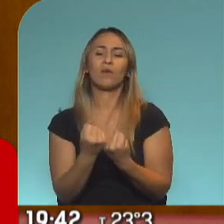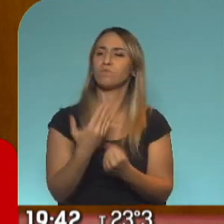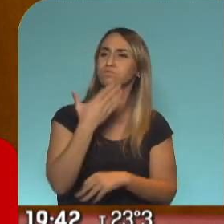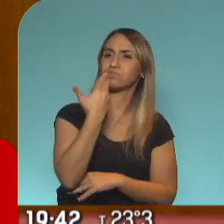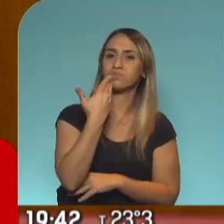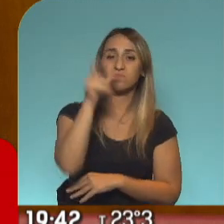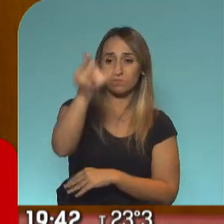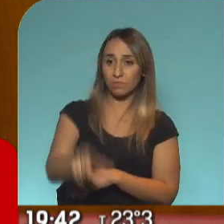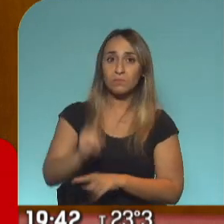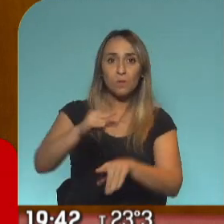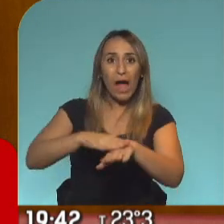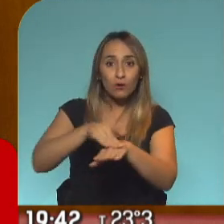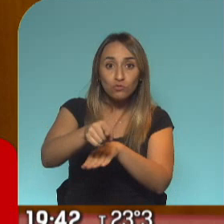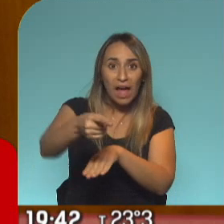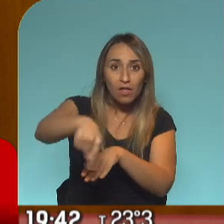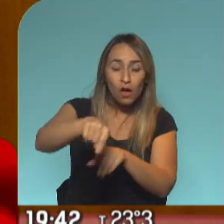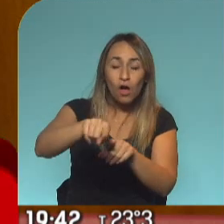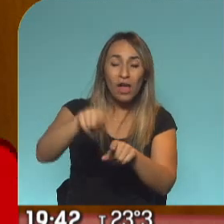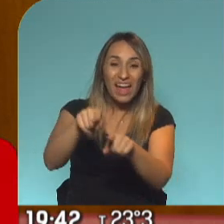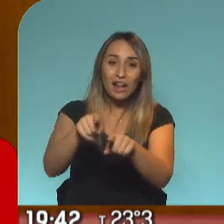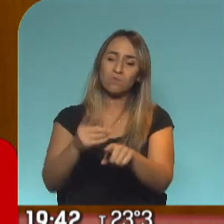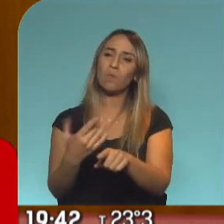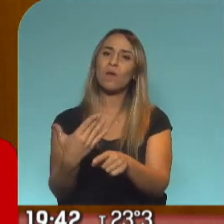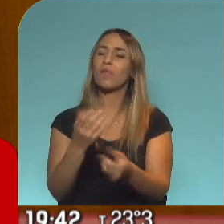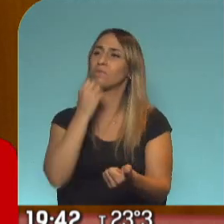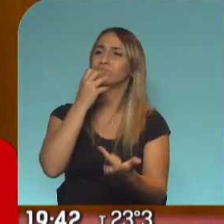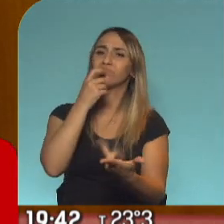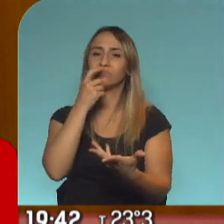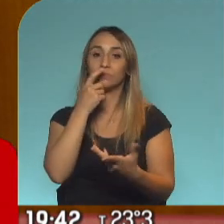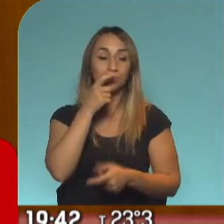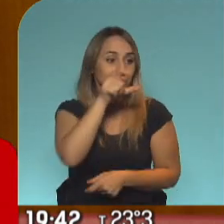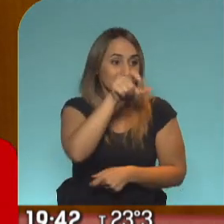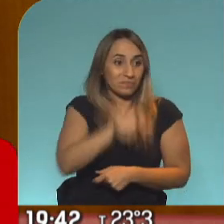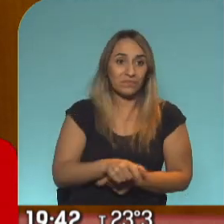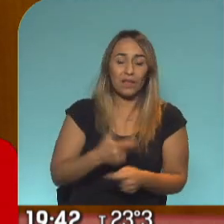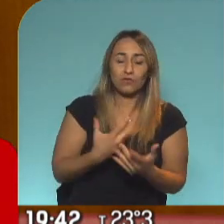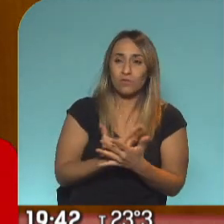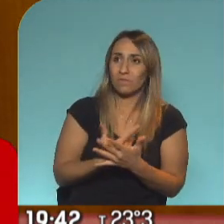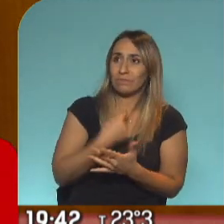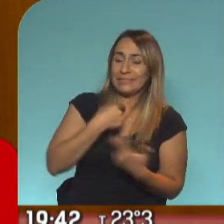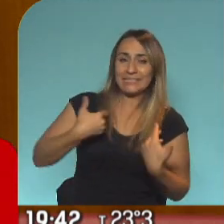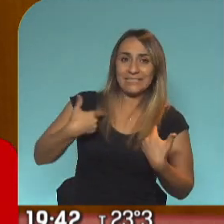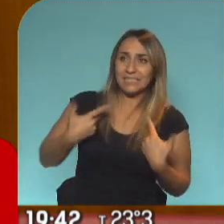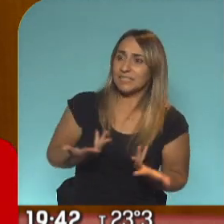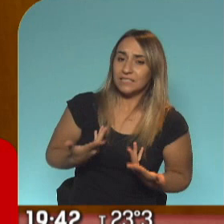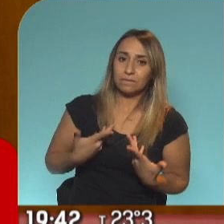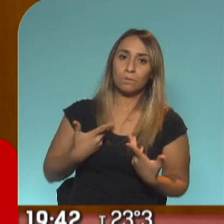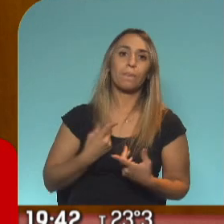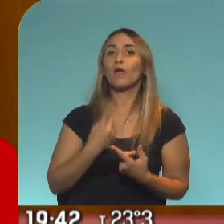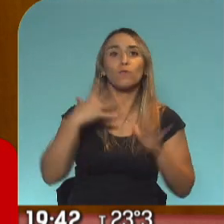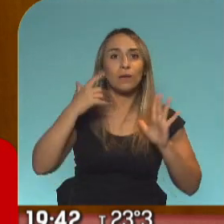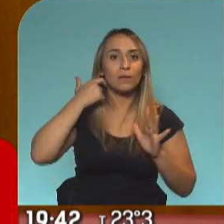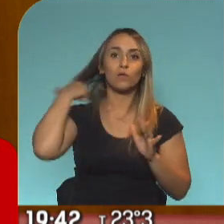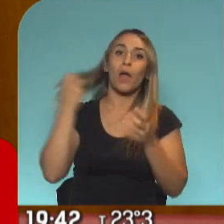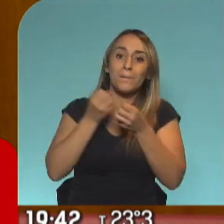de expresarse, y la víctima solamente tiene una oportunidad, que es al principio del comienzo del